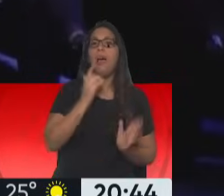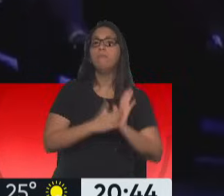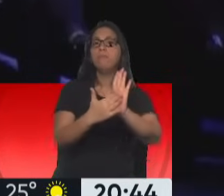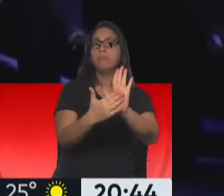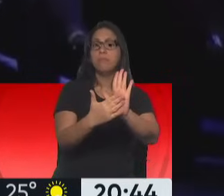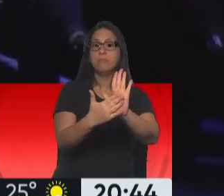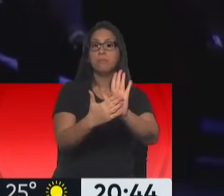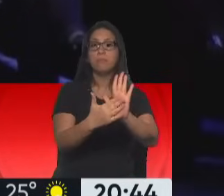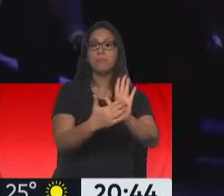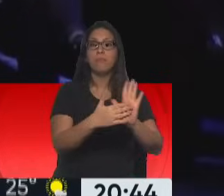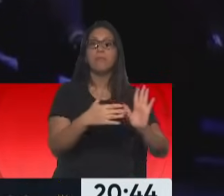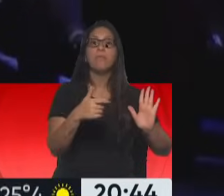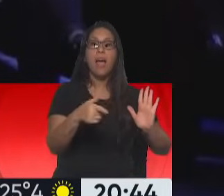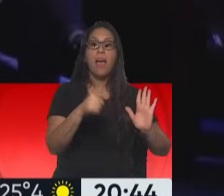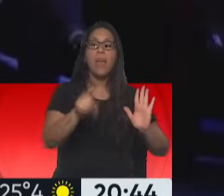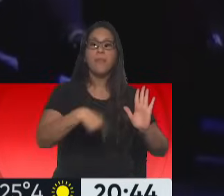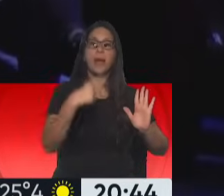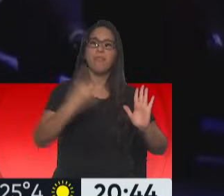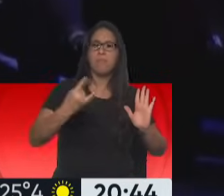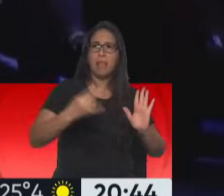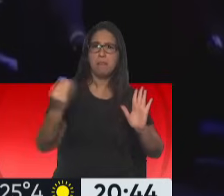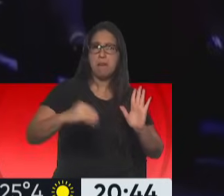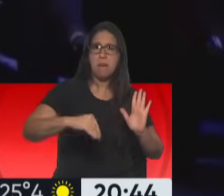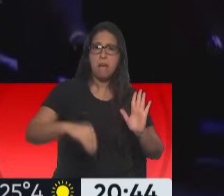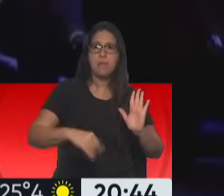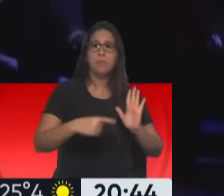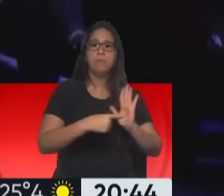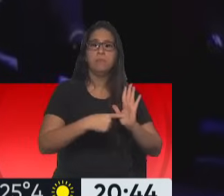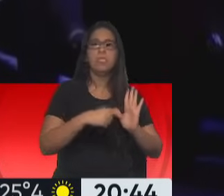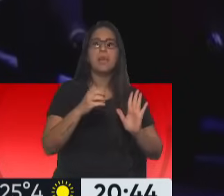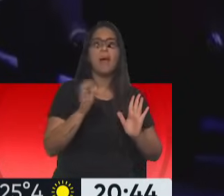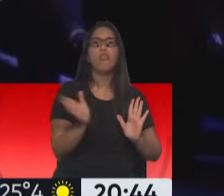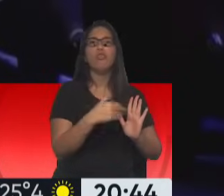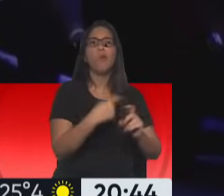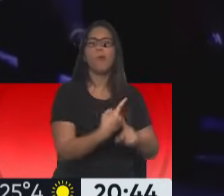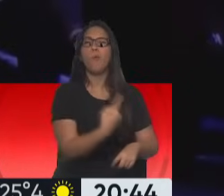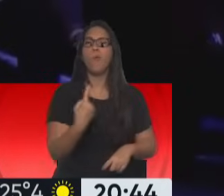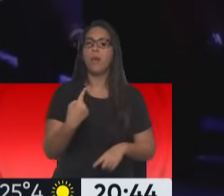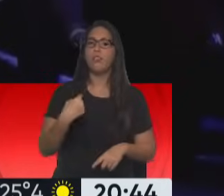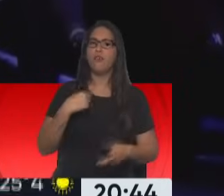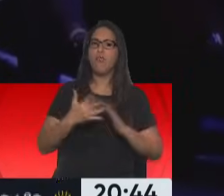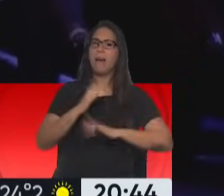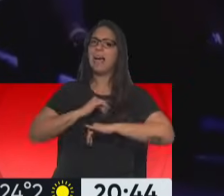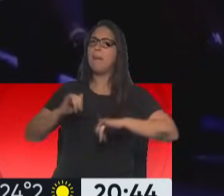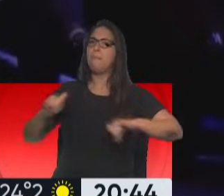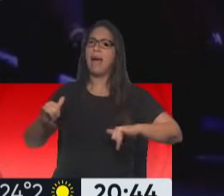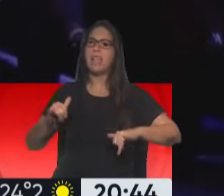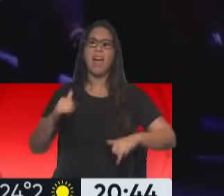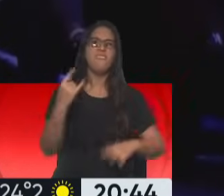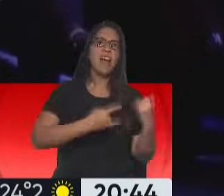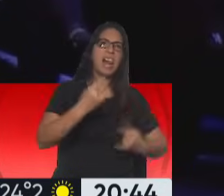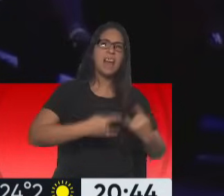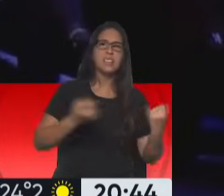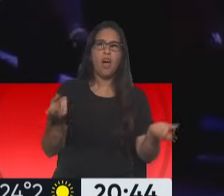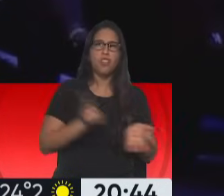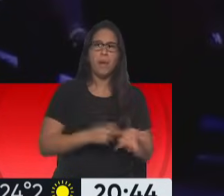esa que eligen, cometen otra falacia que se llama el todo por la parte. Che, estoy en modo campaña porque la falacia, estoy hablando de las